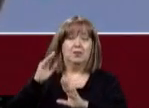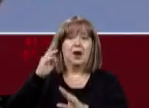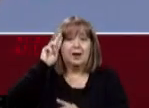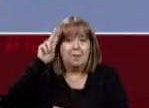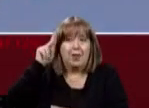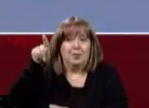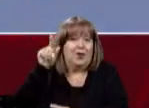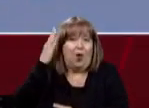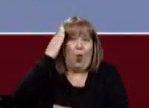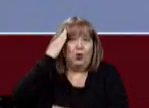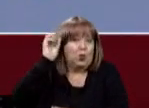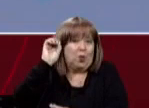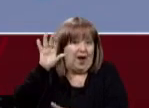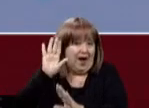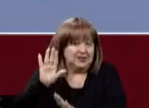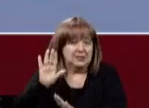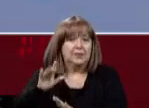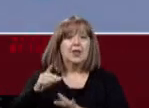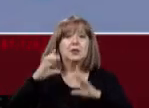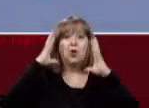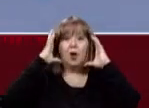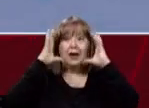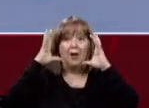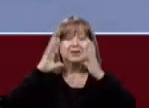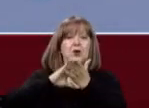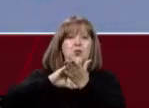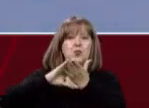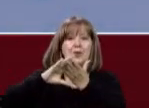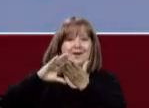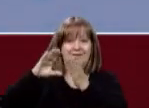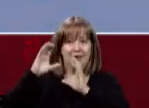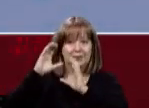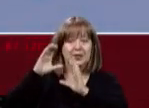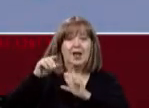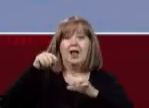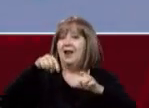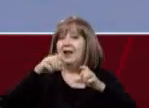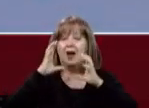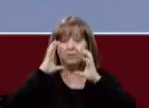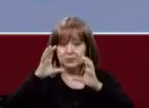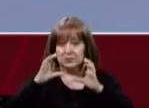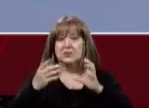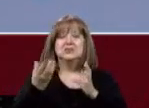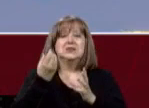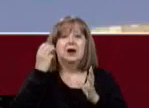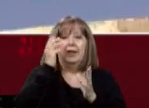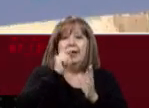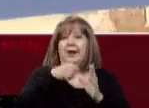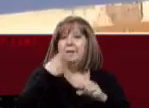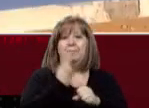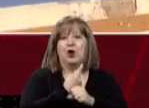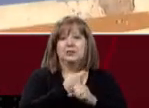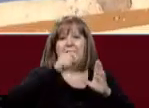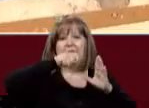y se le va a hacer la cabeza nueva, porque la existente ya está muy dañada y